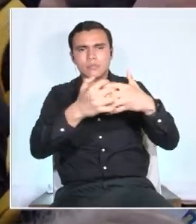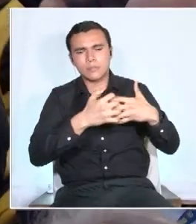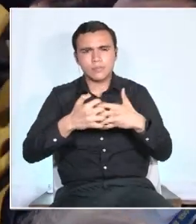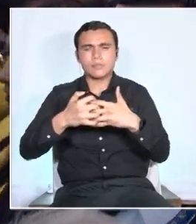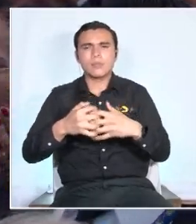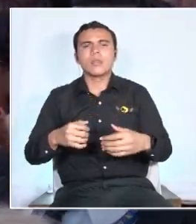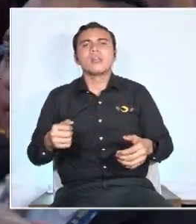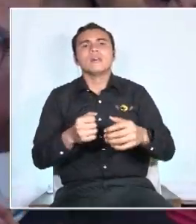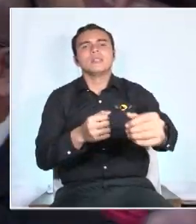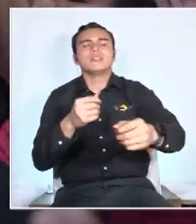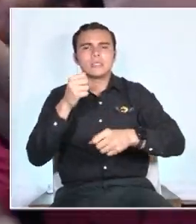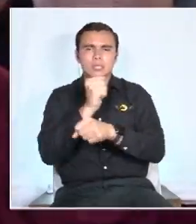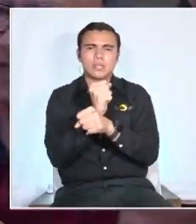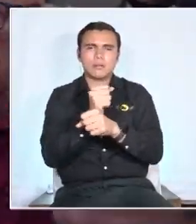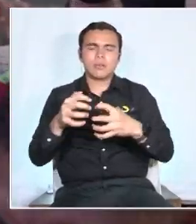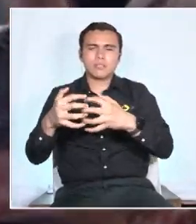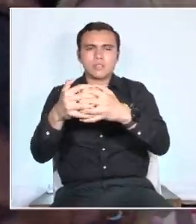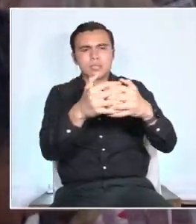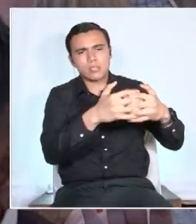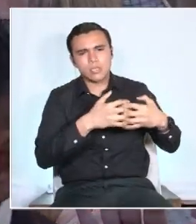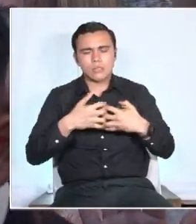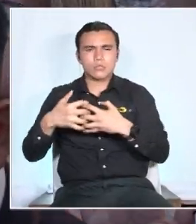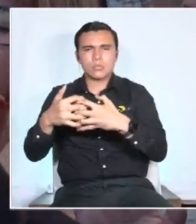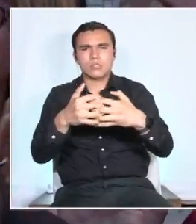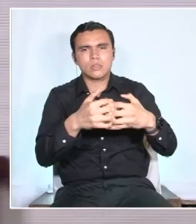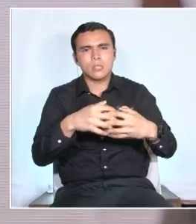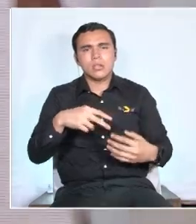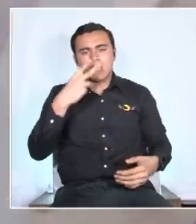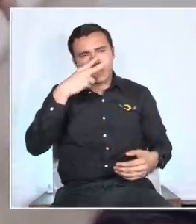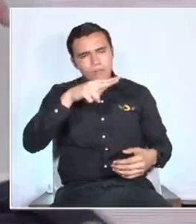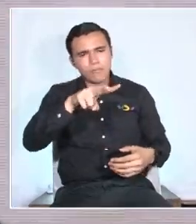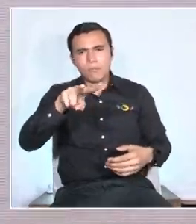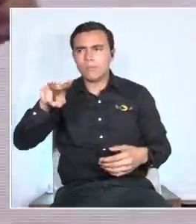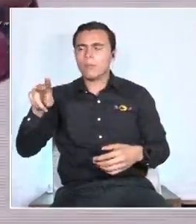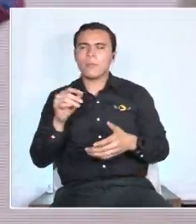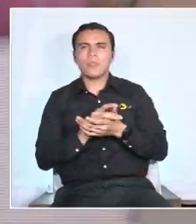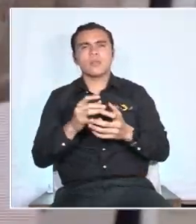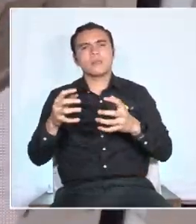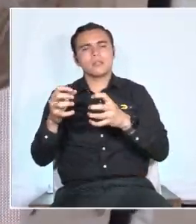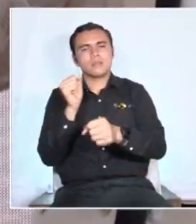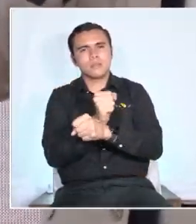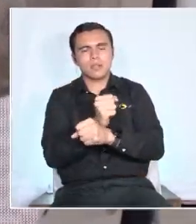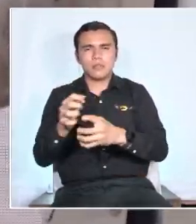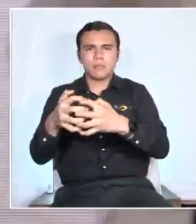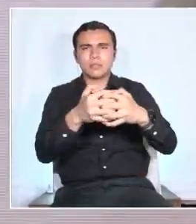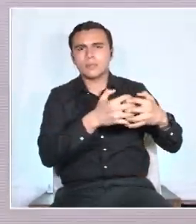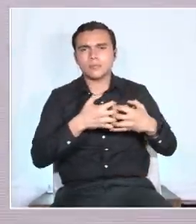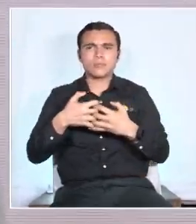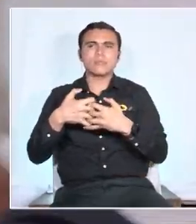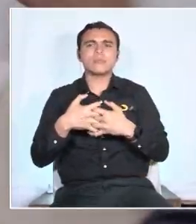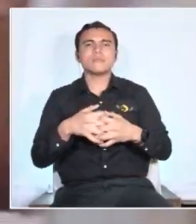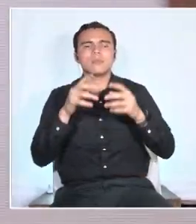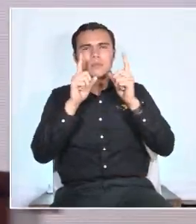Georgia. Veo negocios en la Florida. Veo negocios en Texas. Veo negocios en California.